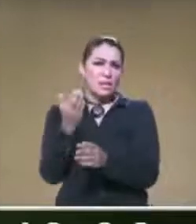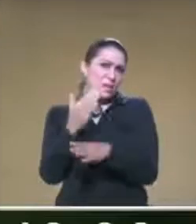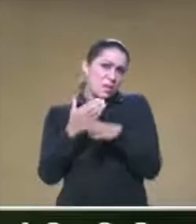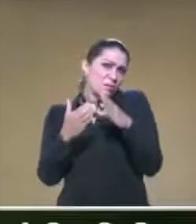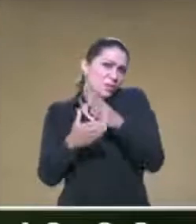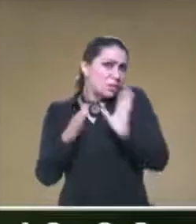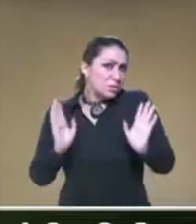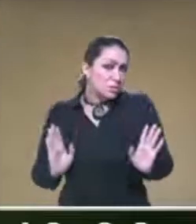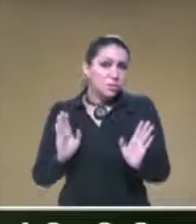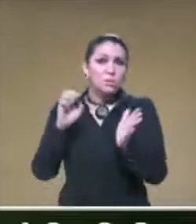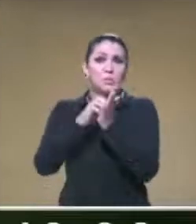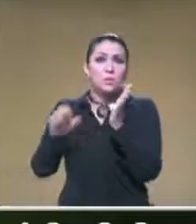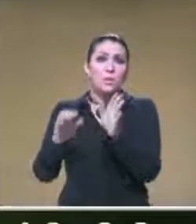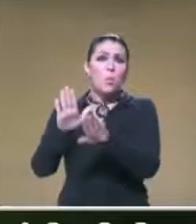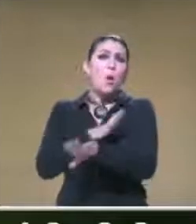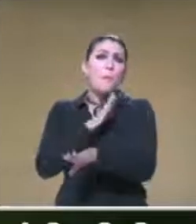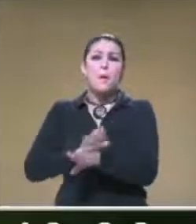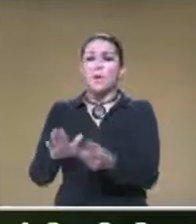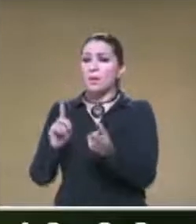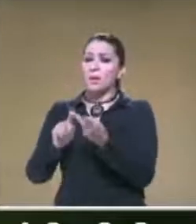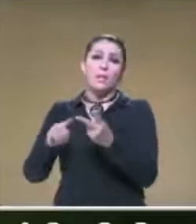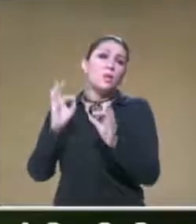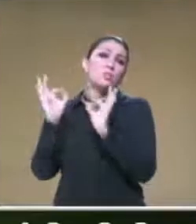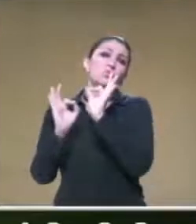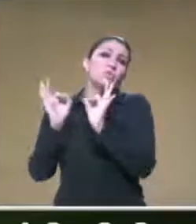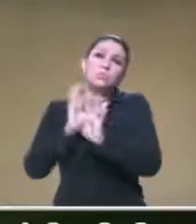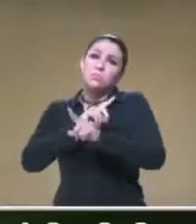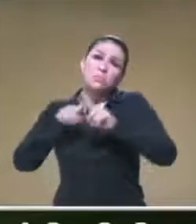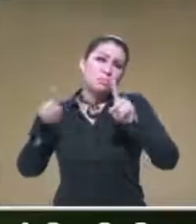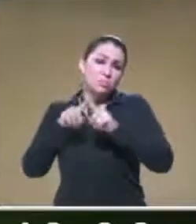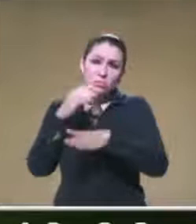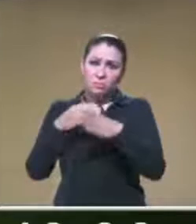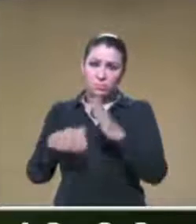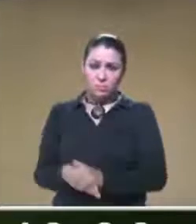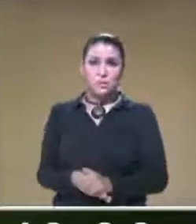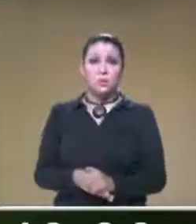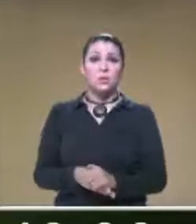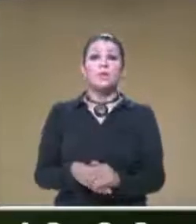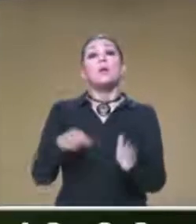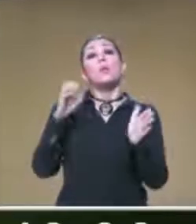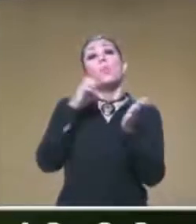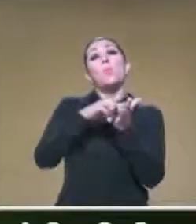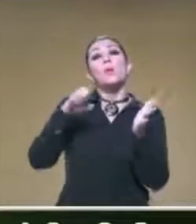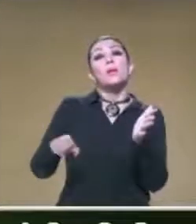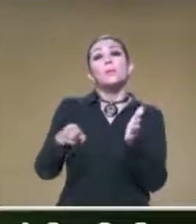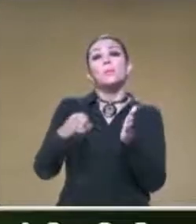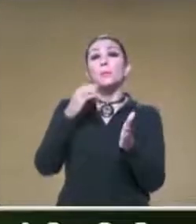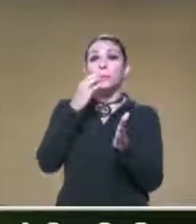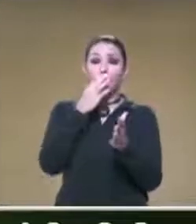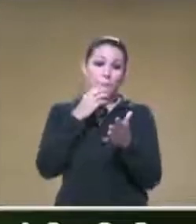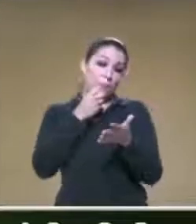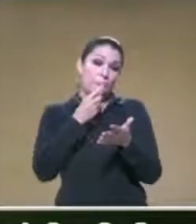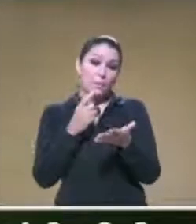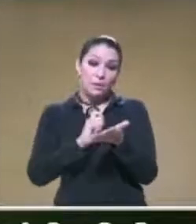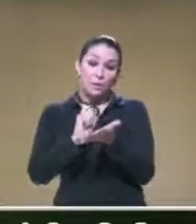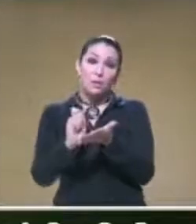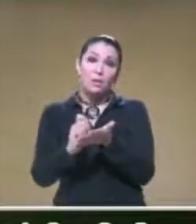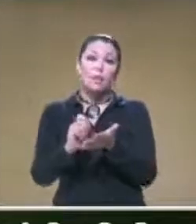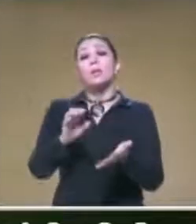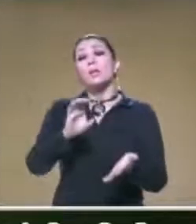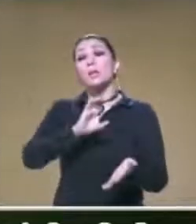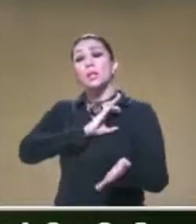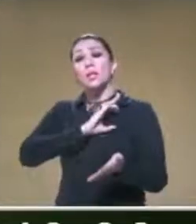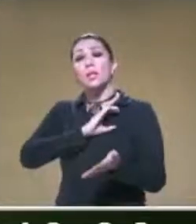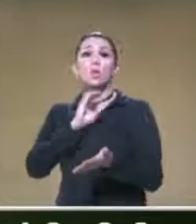servicio, entre otras cosas. Las fórmulas de cortesía que pueden utilizar son, por ejemplo, palabras como estimado